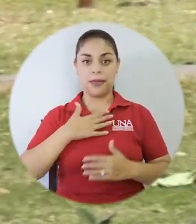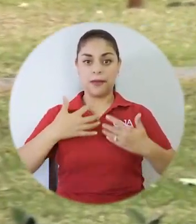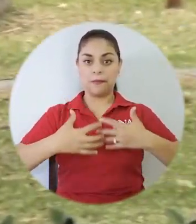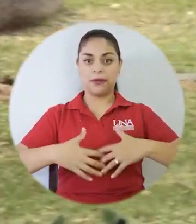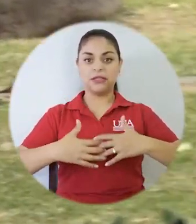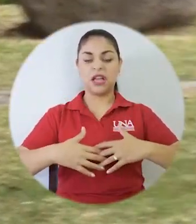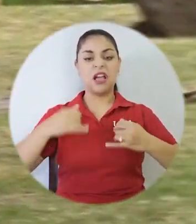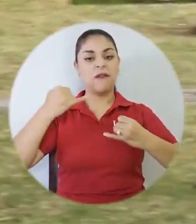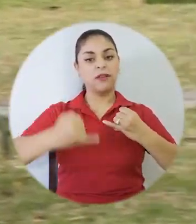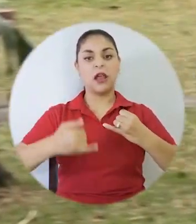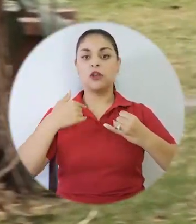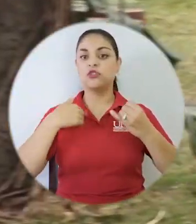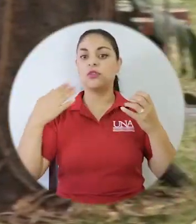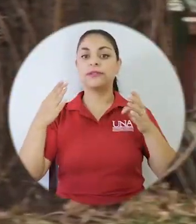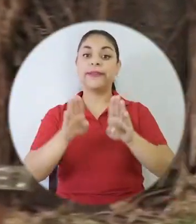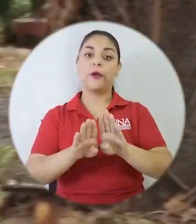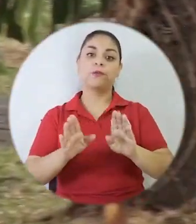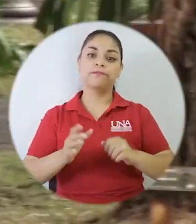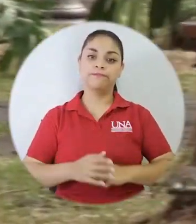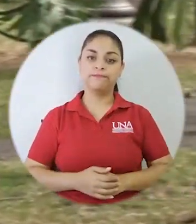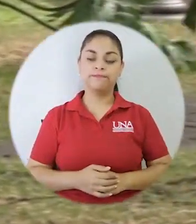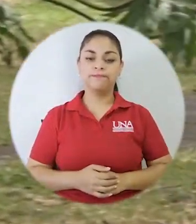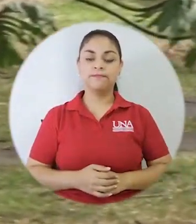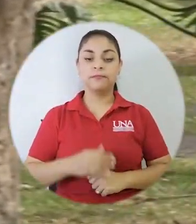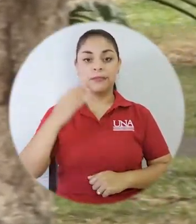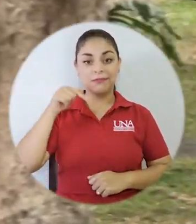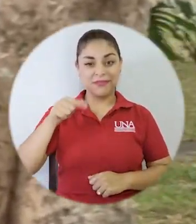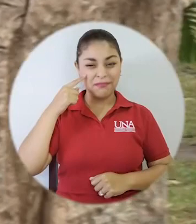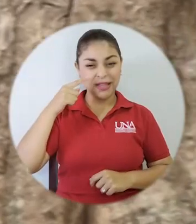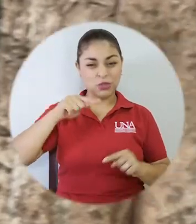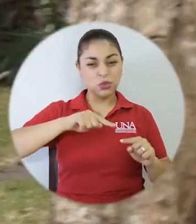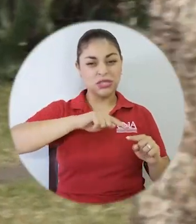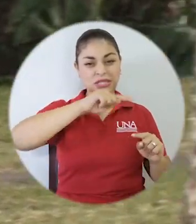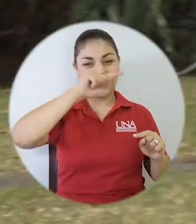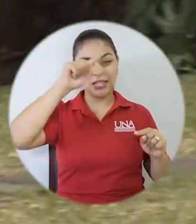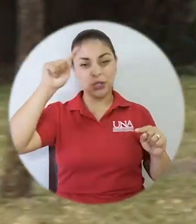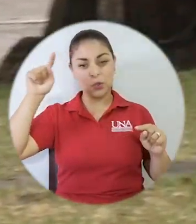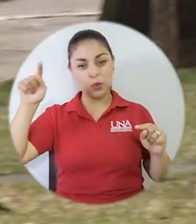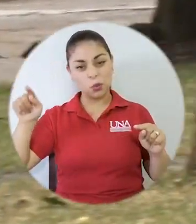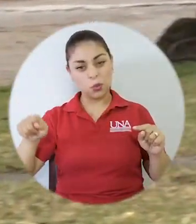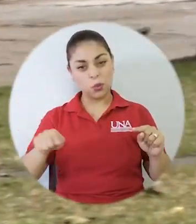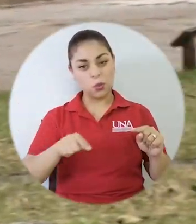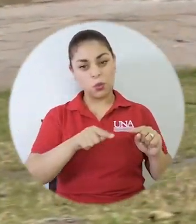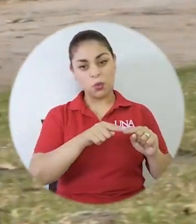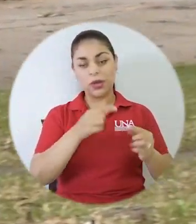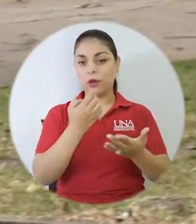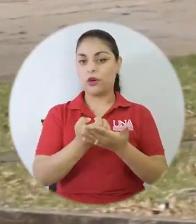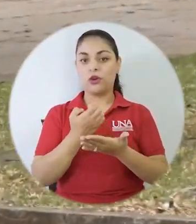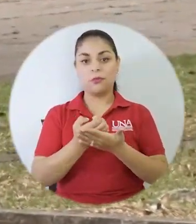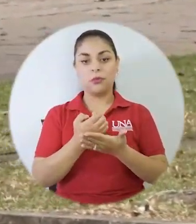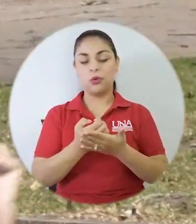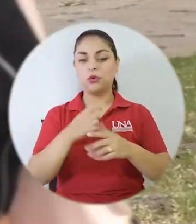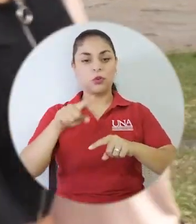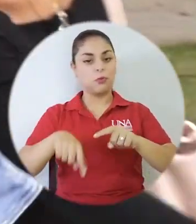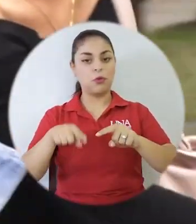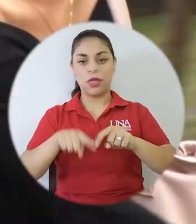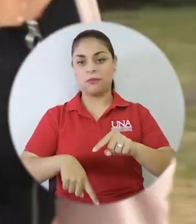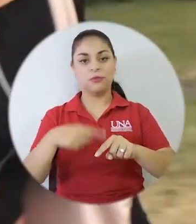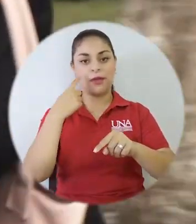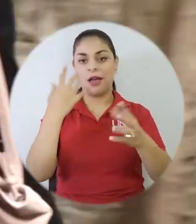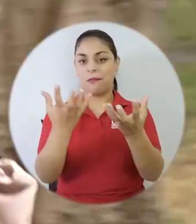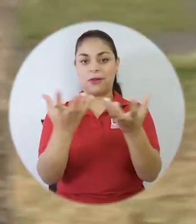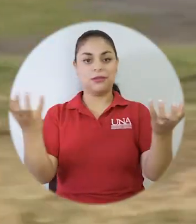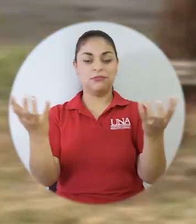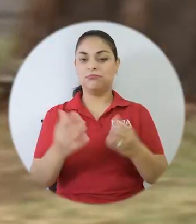empresa y yo termino cerrando, ¿verdad? Porque ese círculo, ¿verdad? Económico no podemos verlo